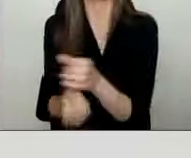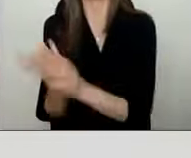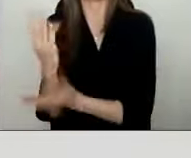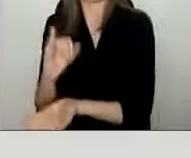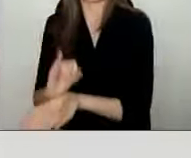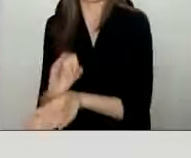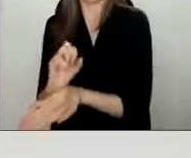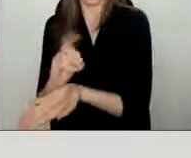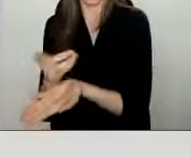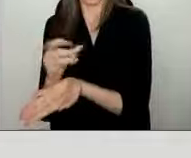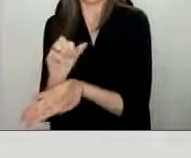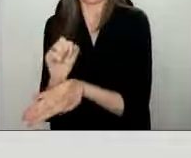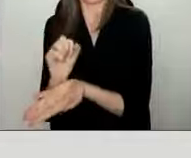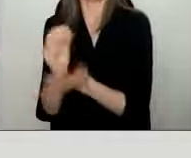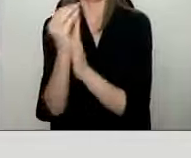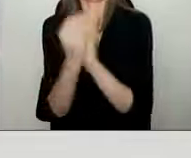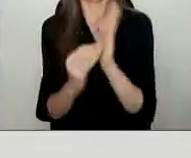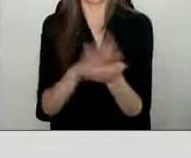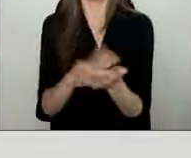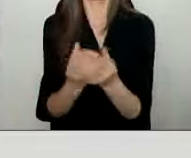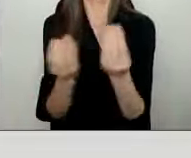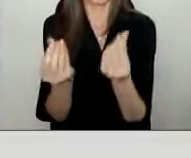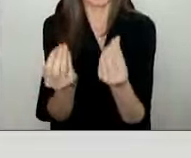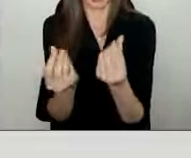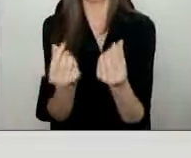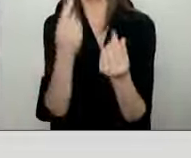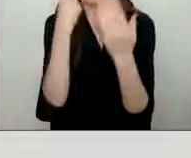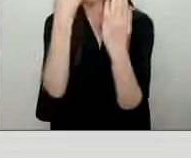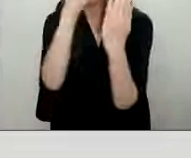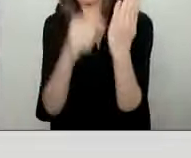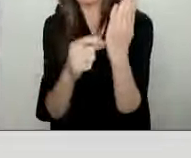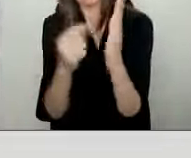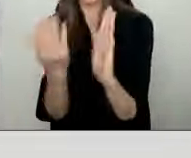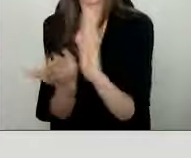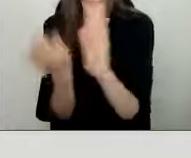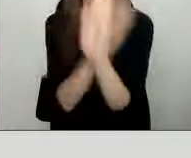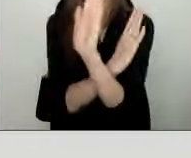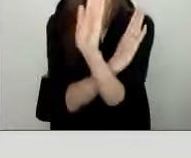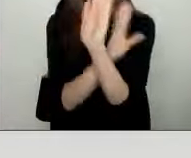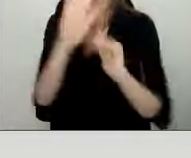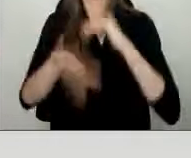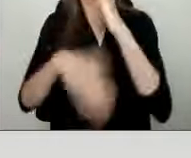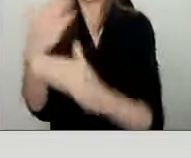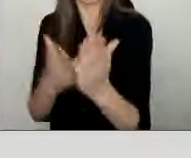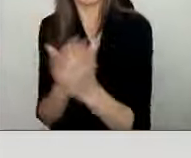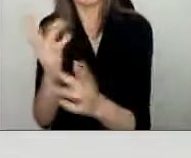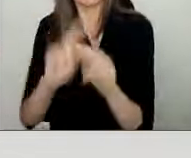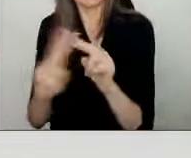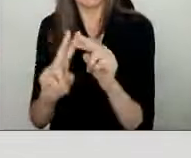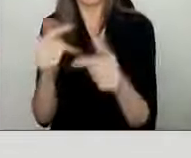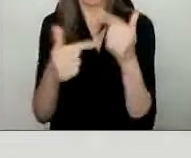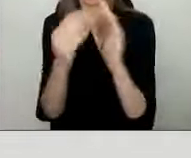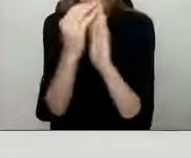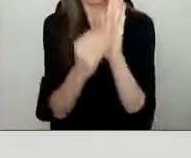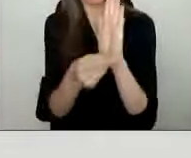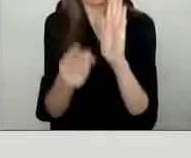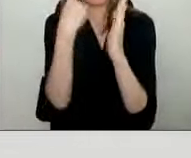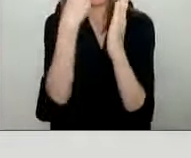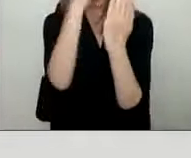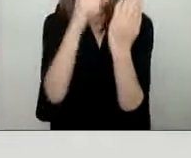para determinar la calidad evaluar la calidad exante exos en fin hacer análisis de las políticas públicas Me parece muy